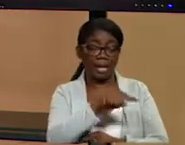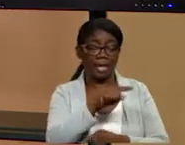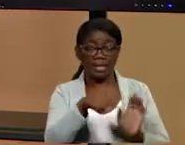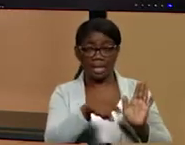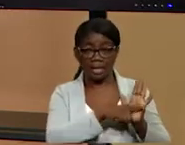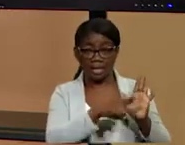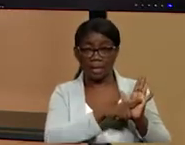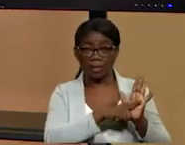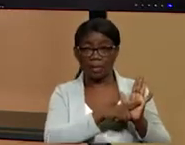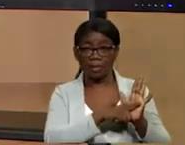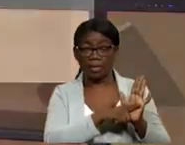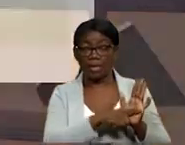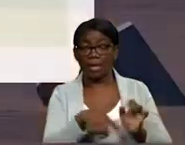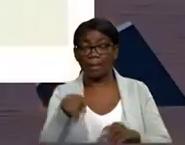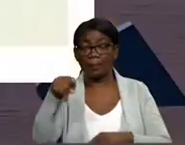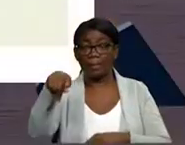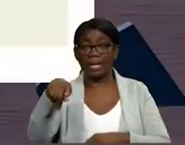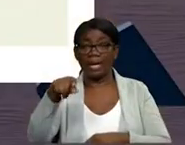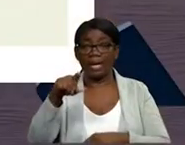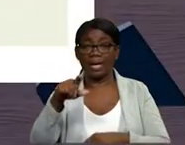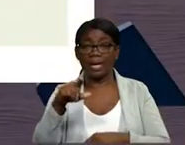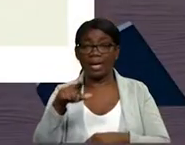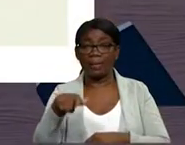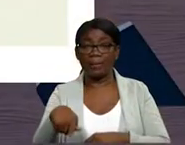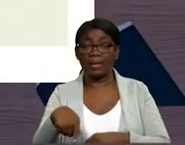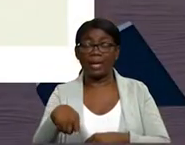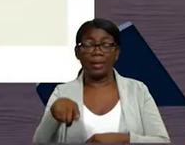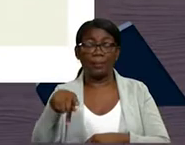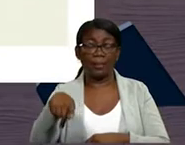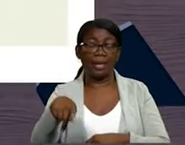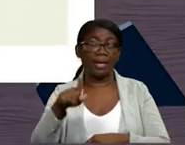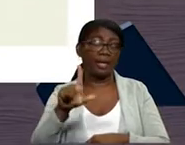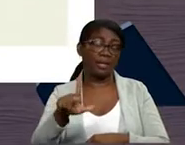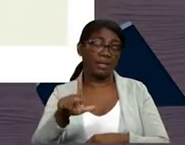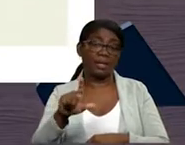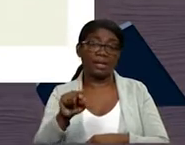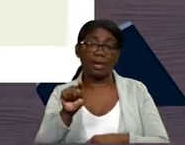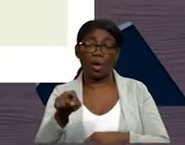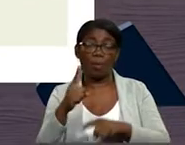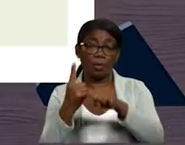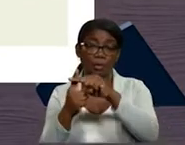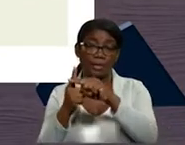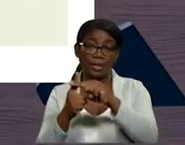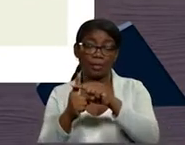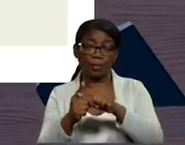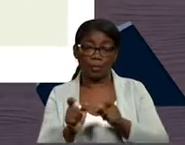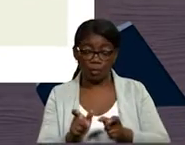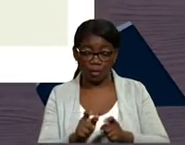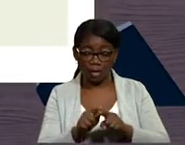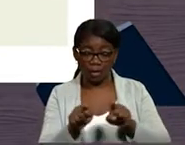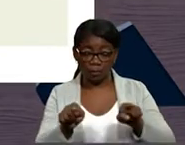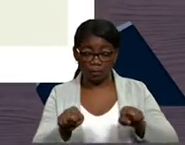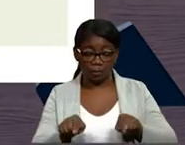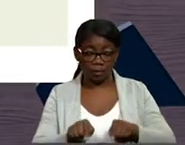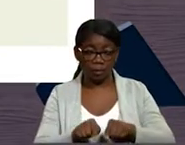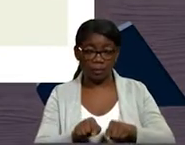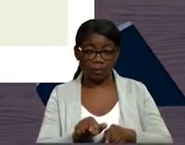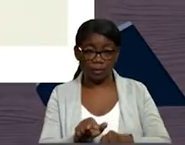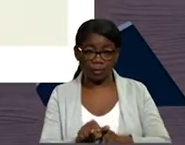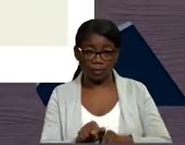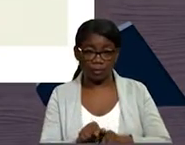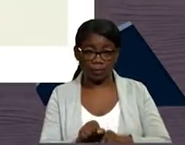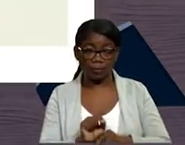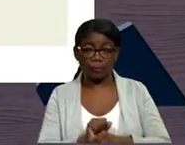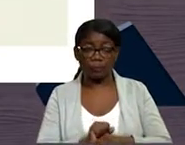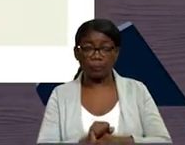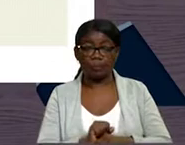configuración NPN, donde la base es 100% positiva. Para medirlo con el multímetro definitivamente podemos agarrar esta